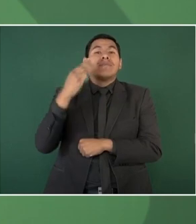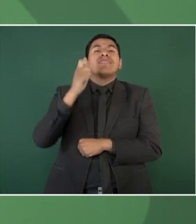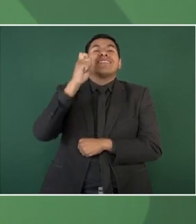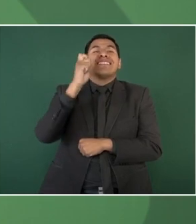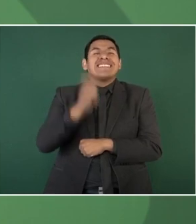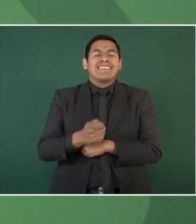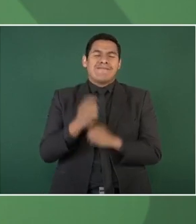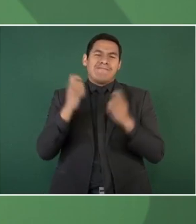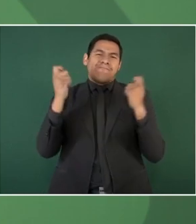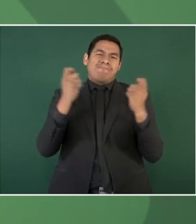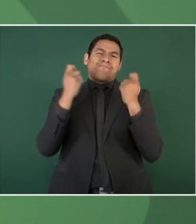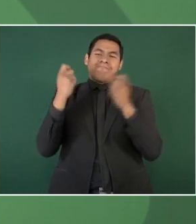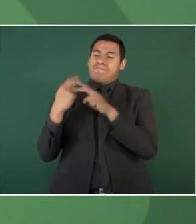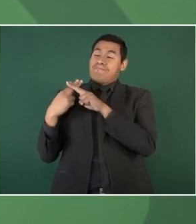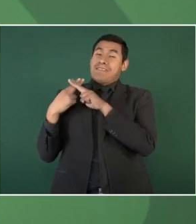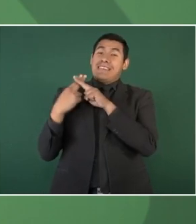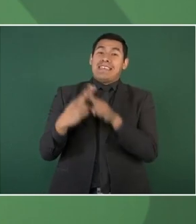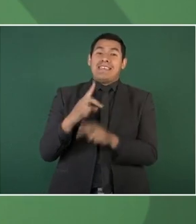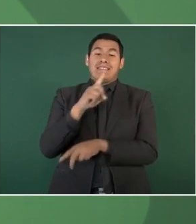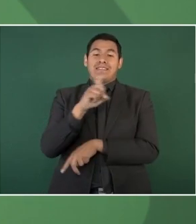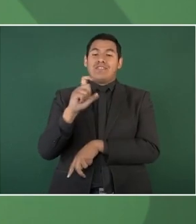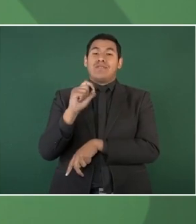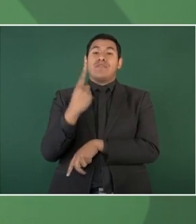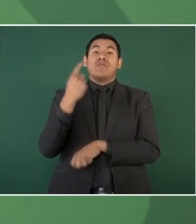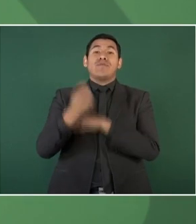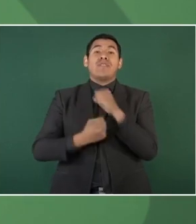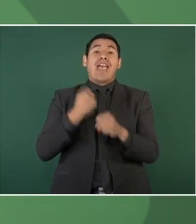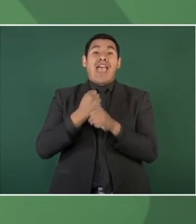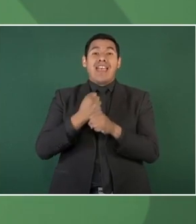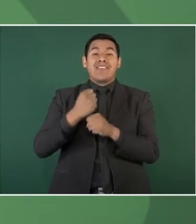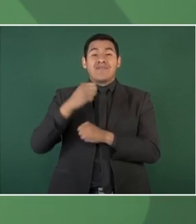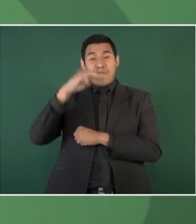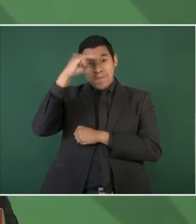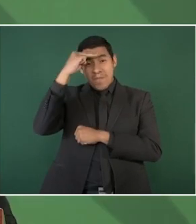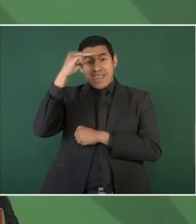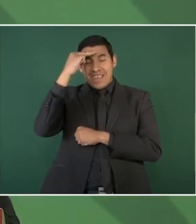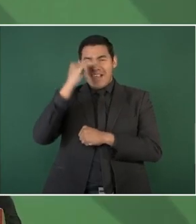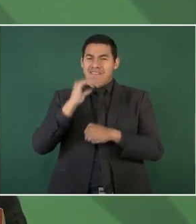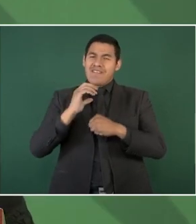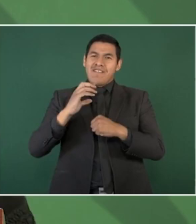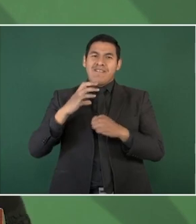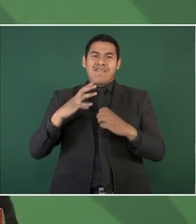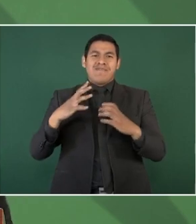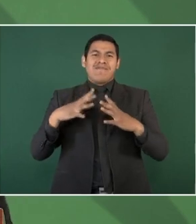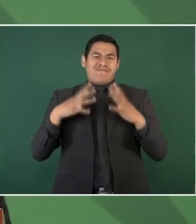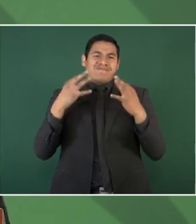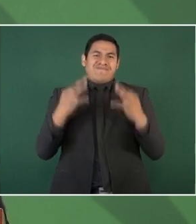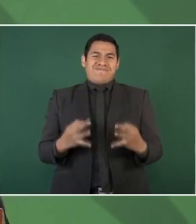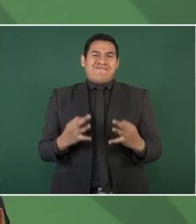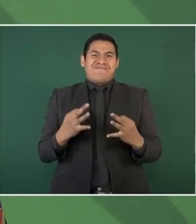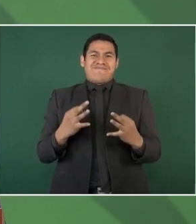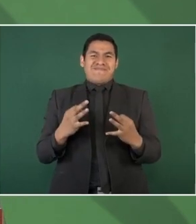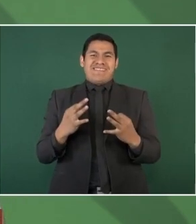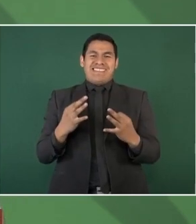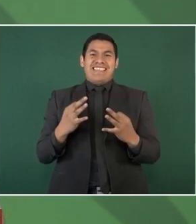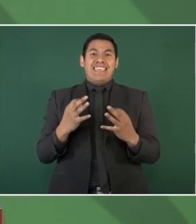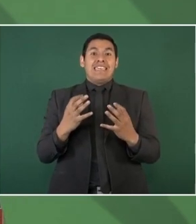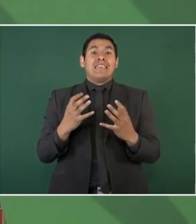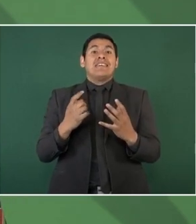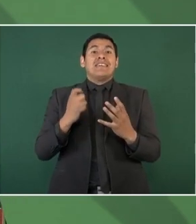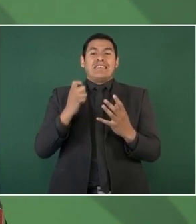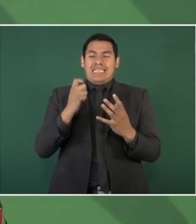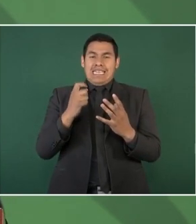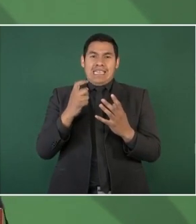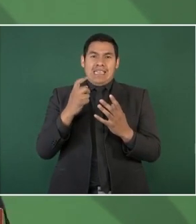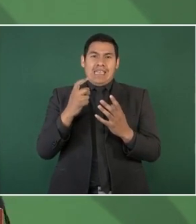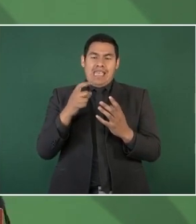celebrando los 121 años de la fundación de nuestro querido Mexicali, la capital de Baja California. Nos llaman la ciudad